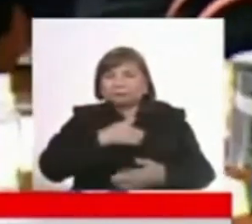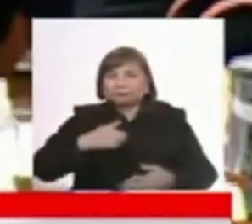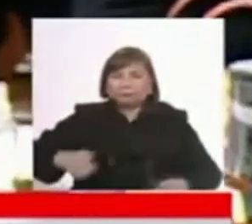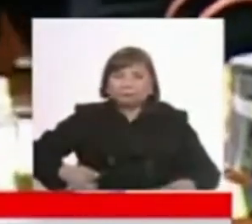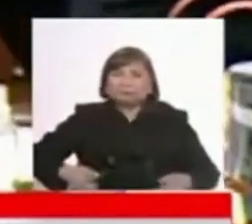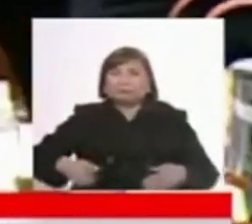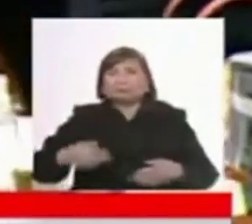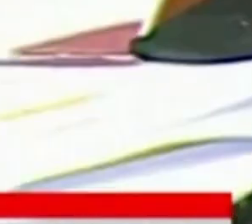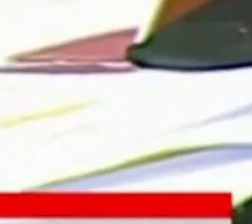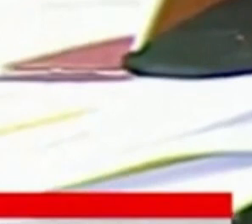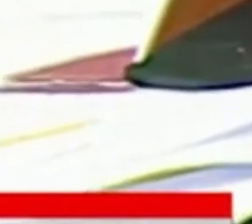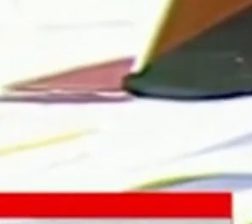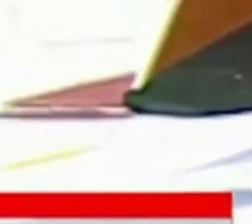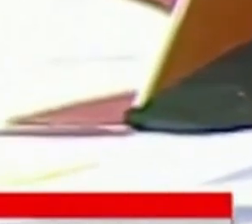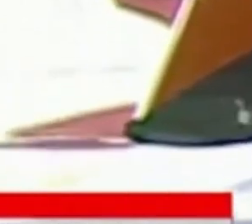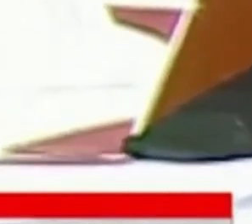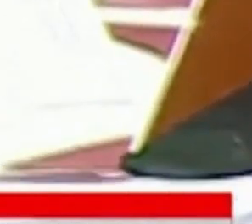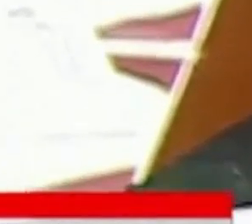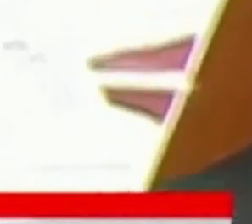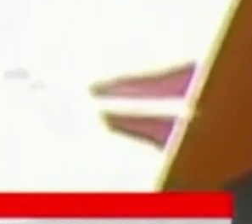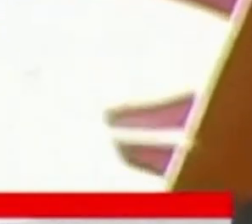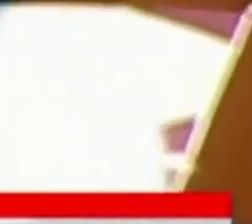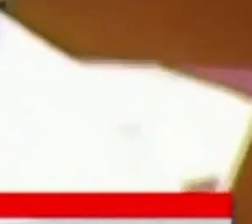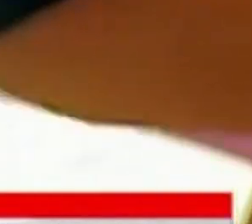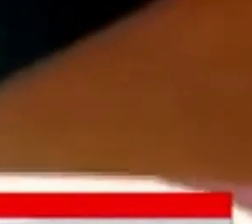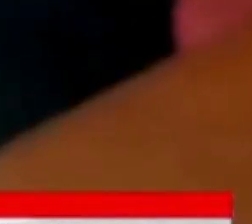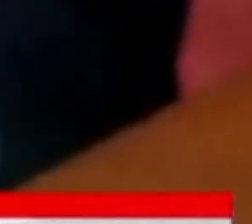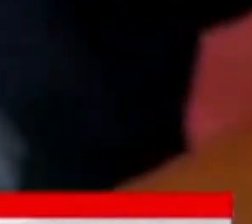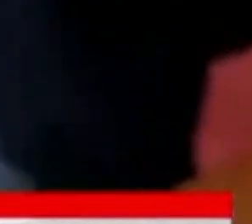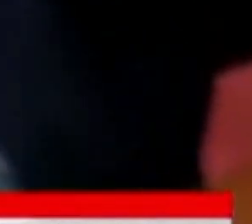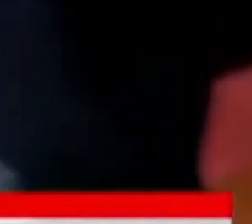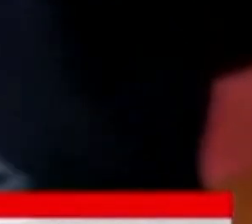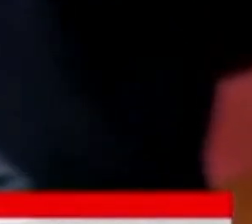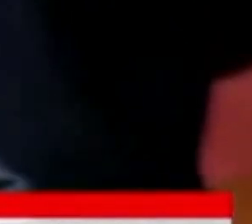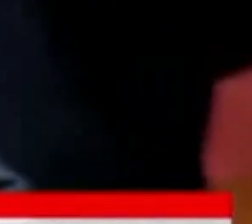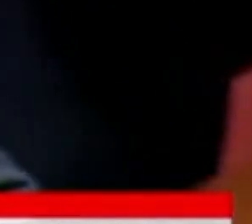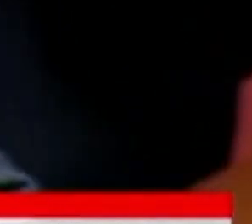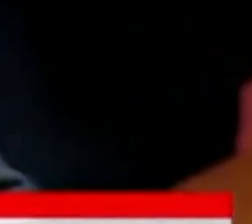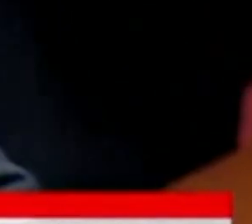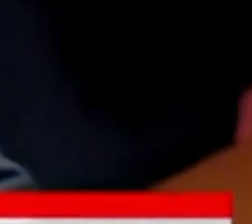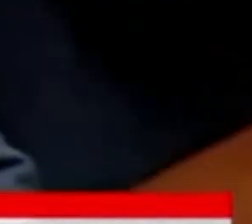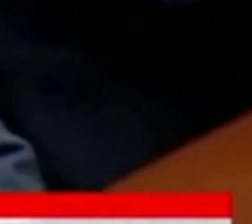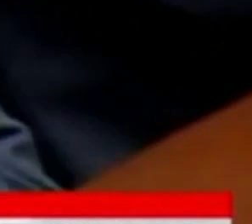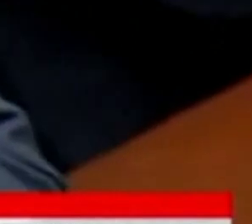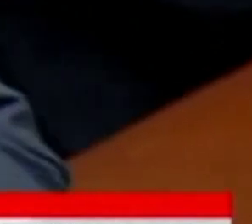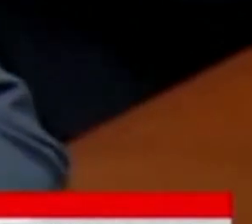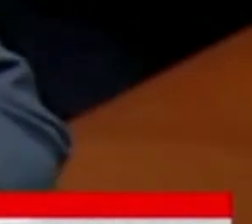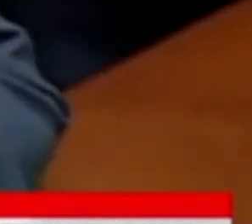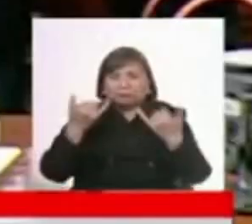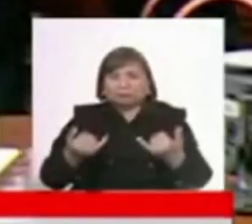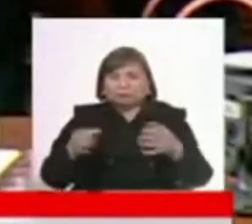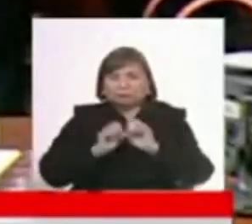y simplemente a partir de ahí los peruanos decidieron un poco que